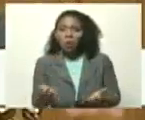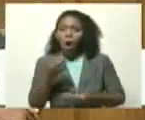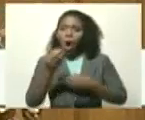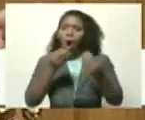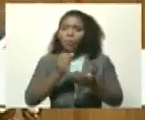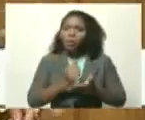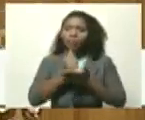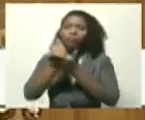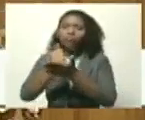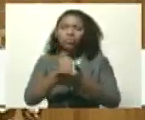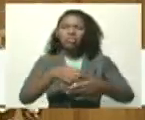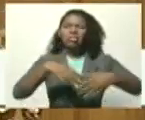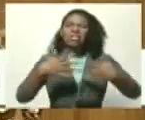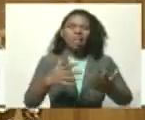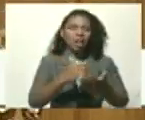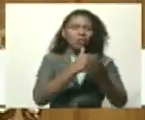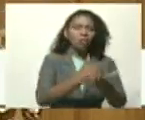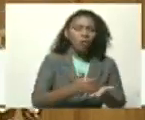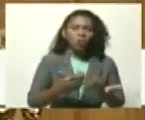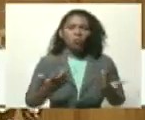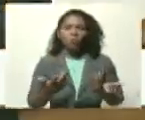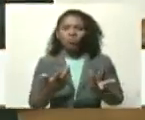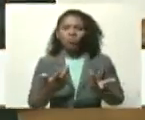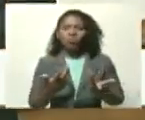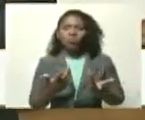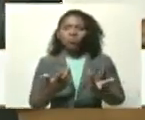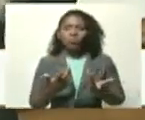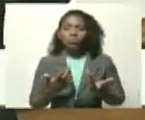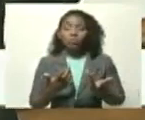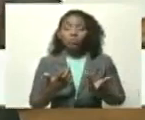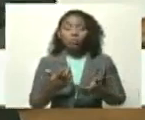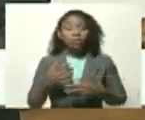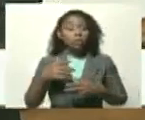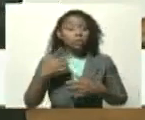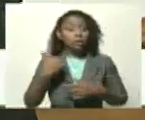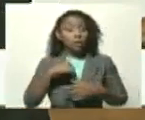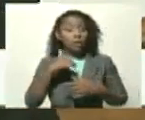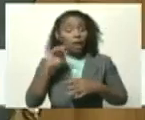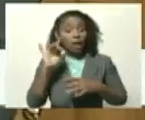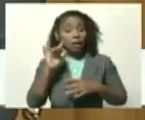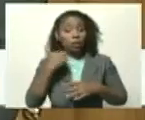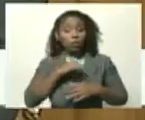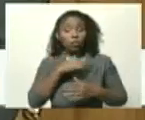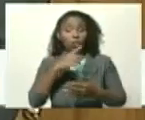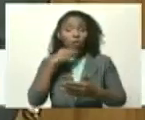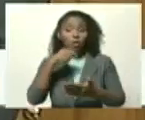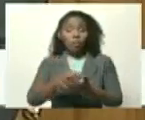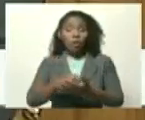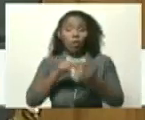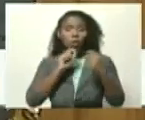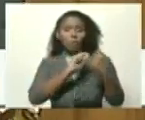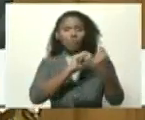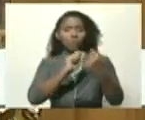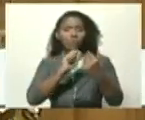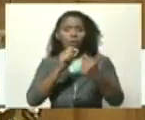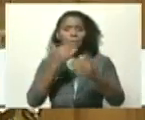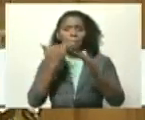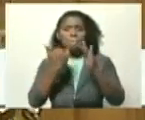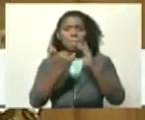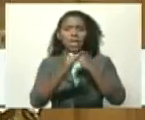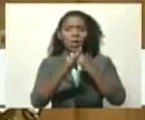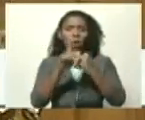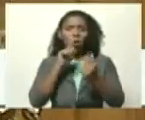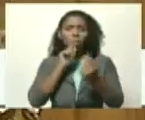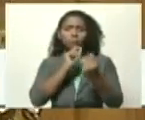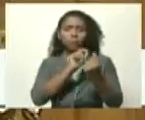ayudó? ¿Con qué se ayudó? Si hasta cuando estábamos en el llamado diálogo de México,